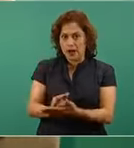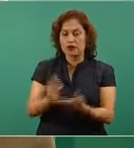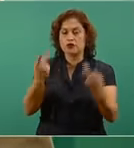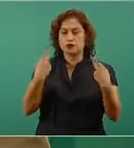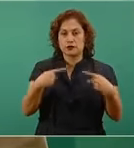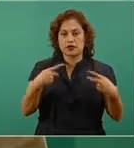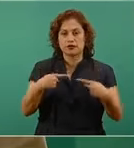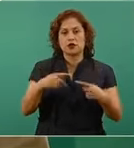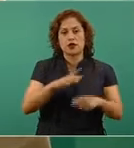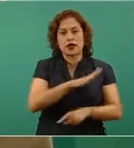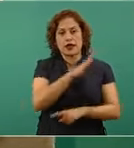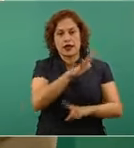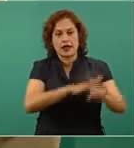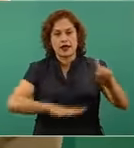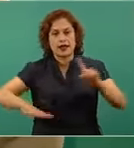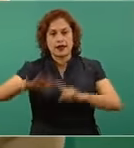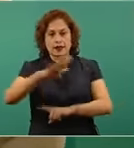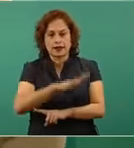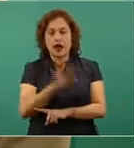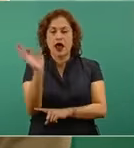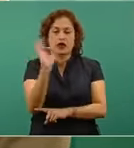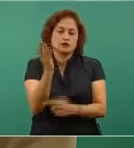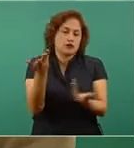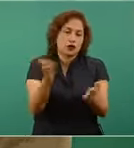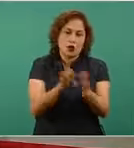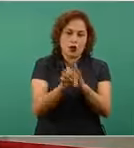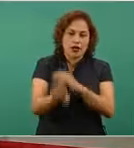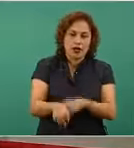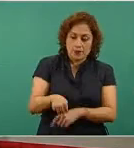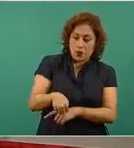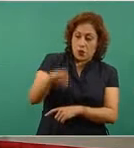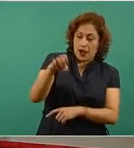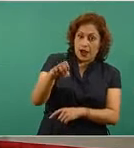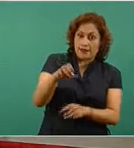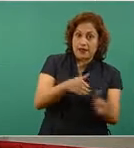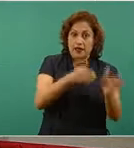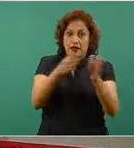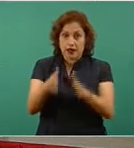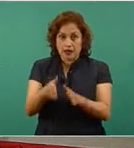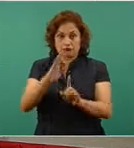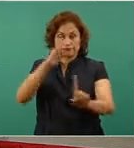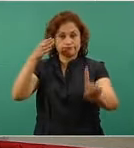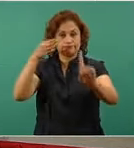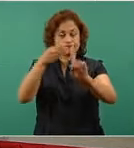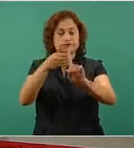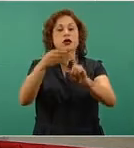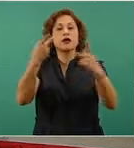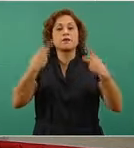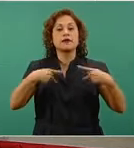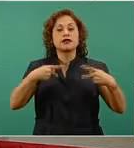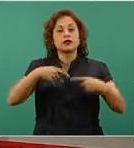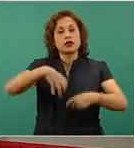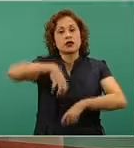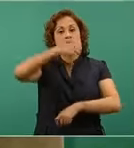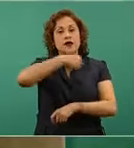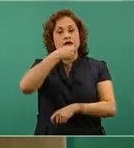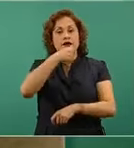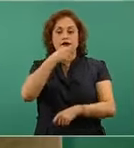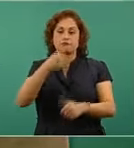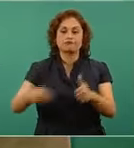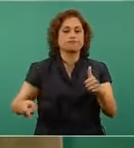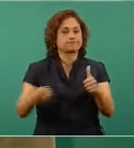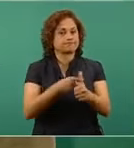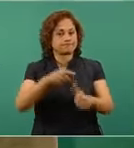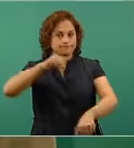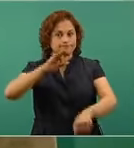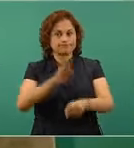vamos en la línea prioritaria, que es por edad, precisamente es cubrir a los adultos mayores. Es este 20%, digo, es un